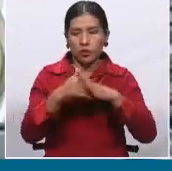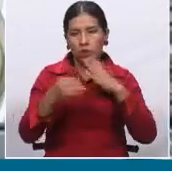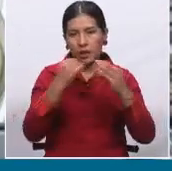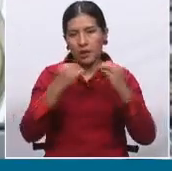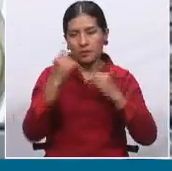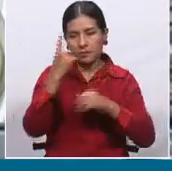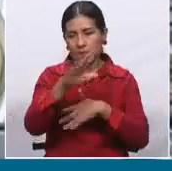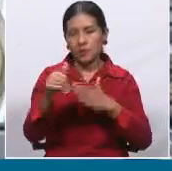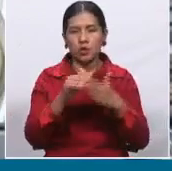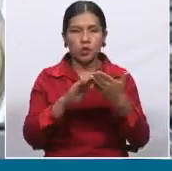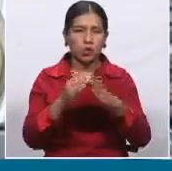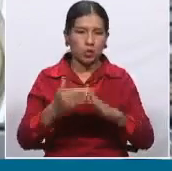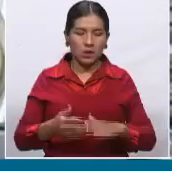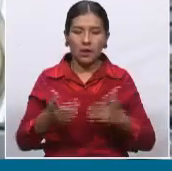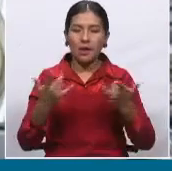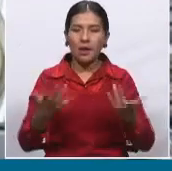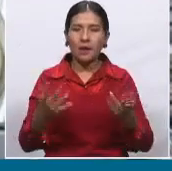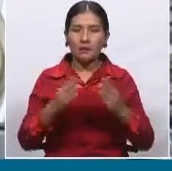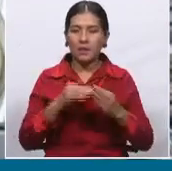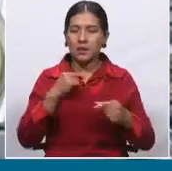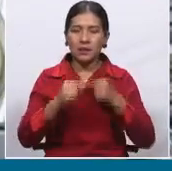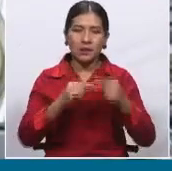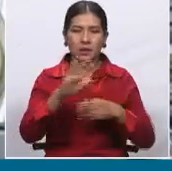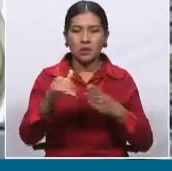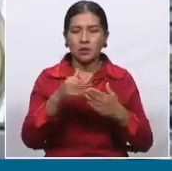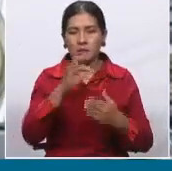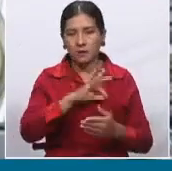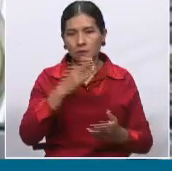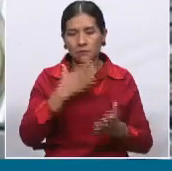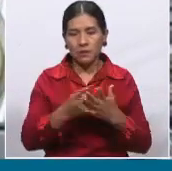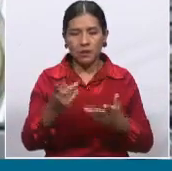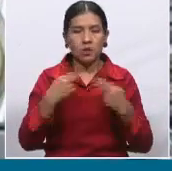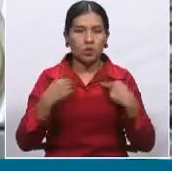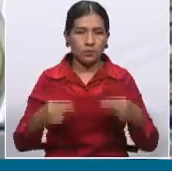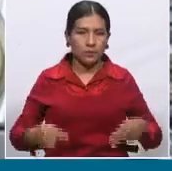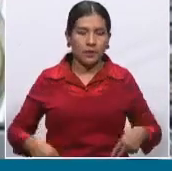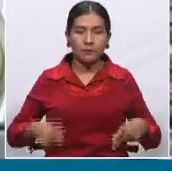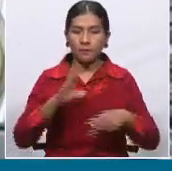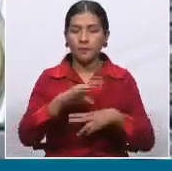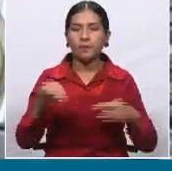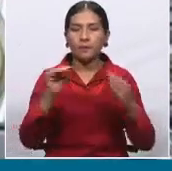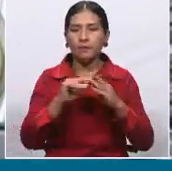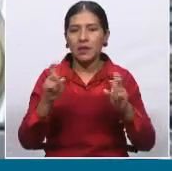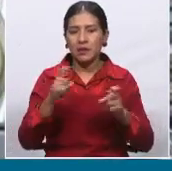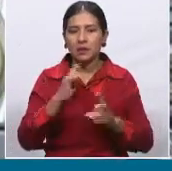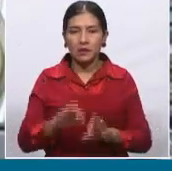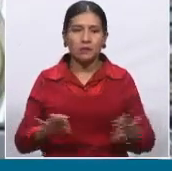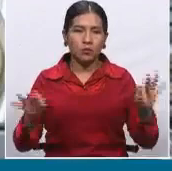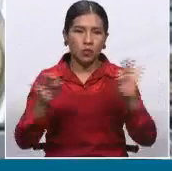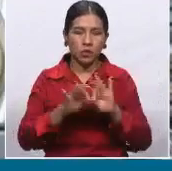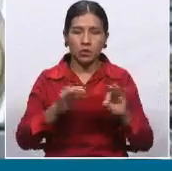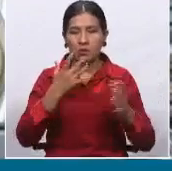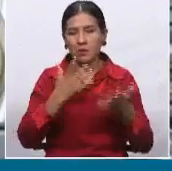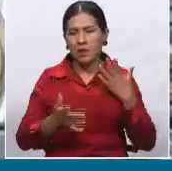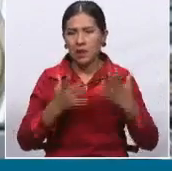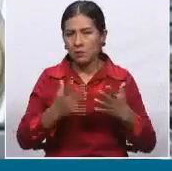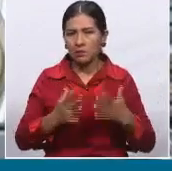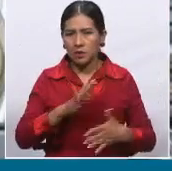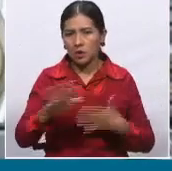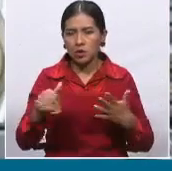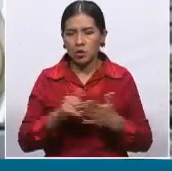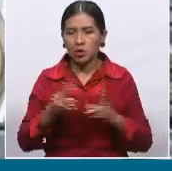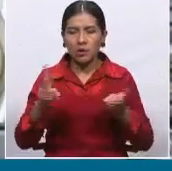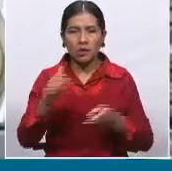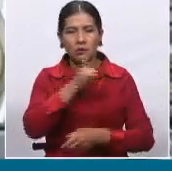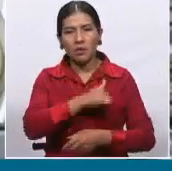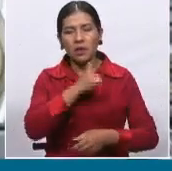humanidad, acá está la genética alimentaria para la humanidad. Cabe recalcar y redundar quizás en lo que es el